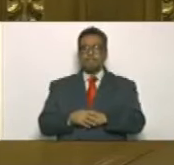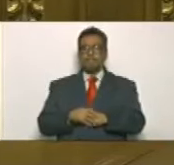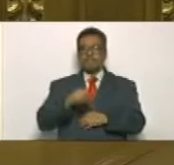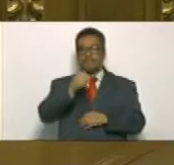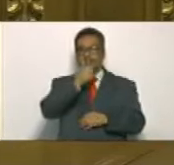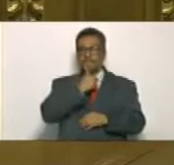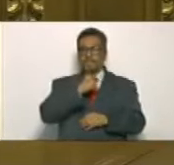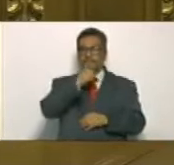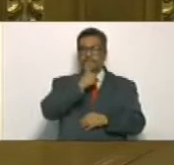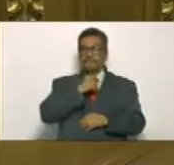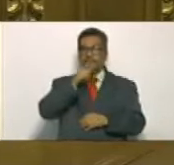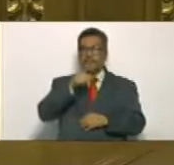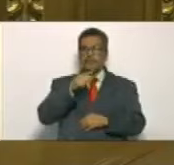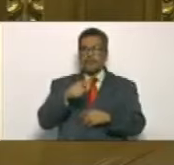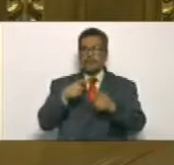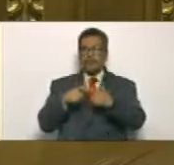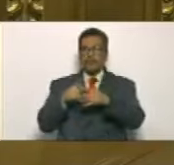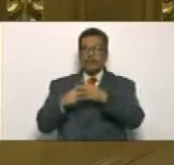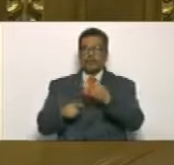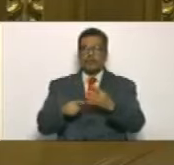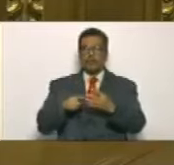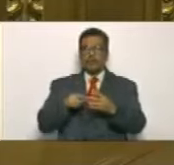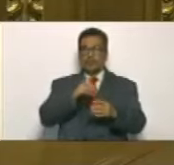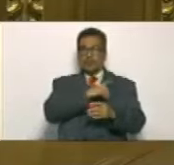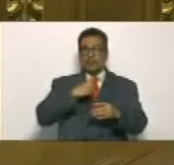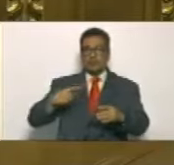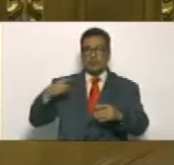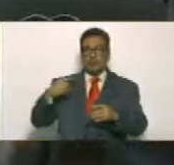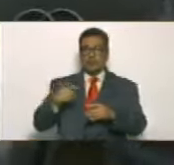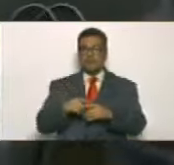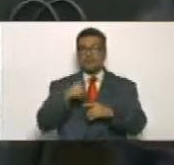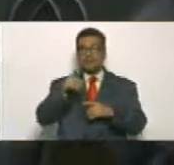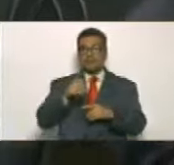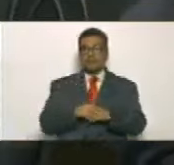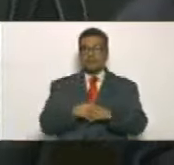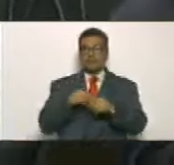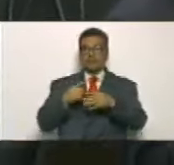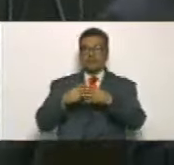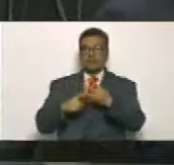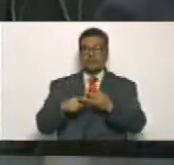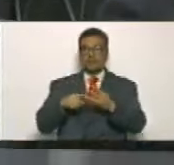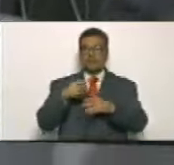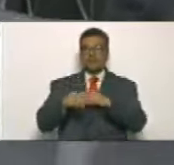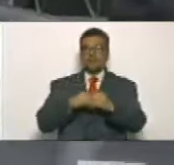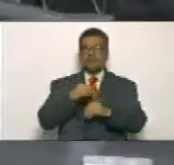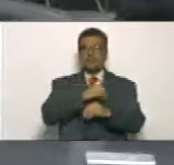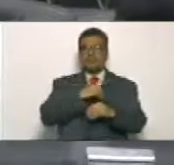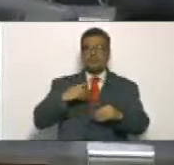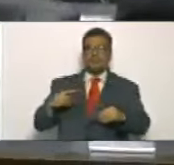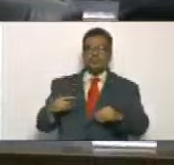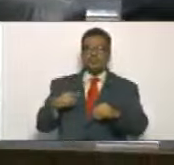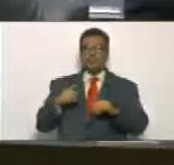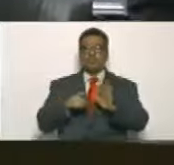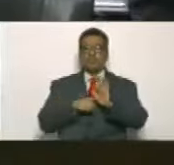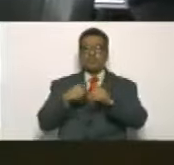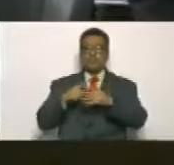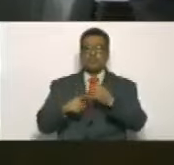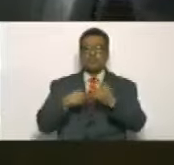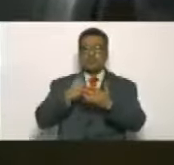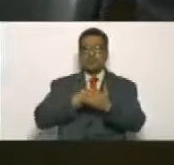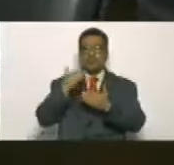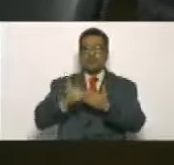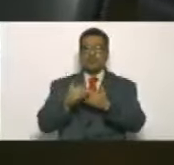resistir ante cualquier pretensión, ante cualquier medida, ante cualquier